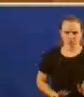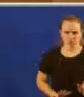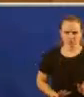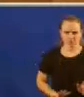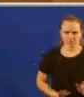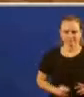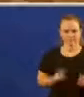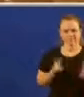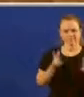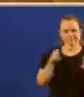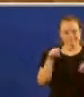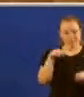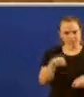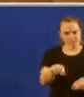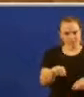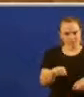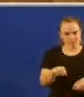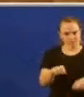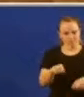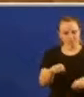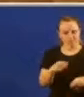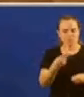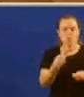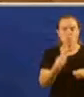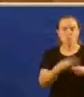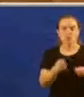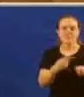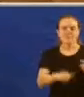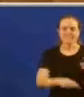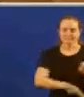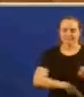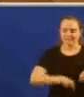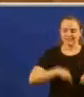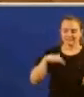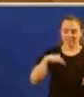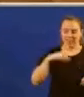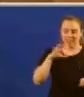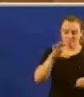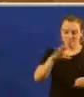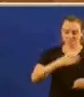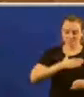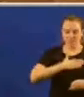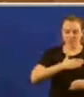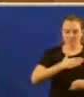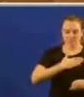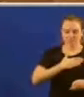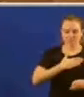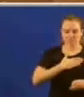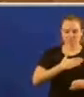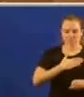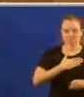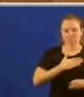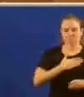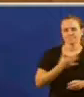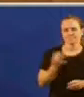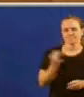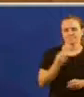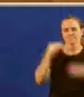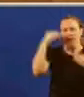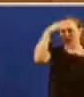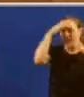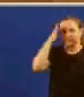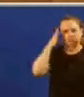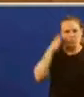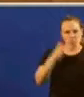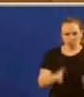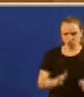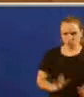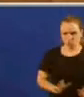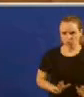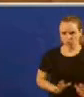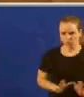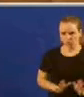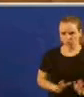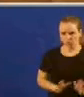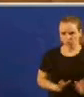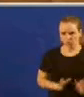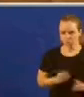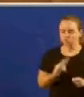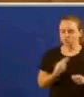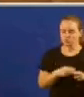cuestión, no debate de política xeral do noso país, tamén debe de merecer a atención das forzas políticas